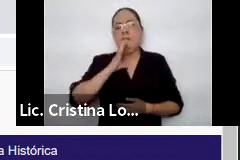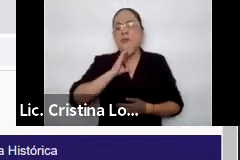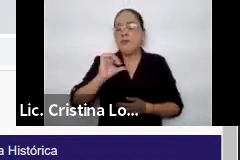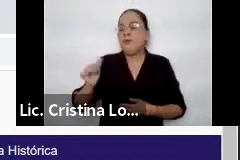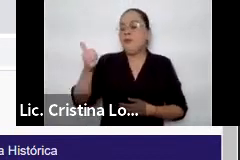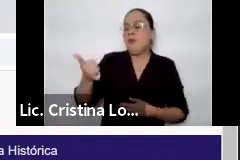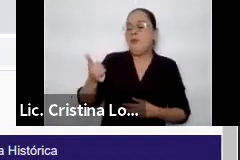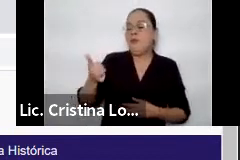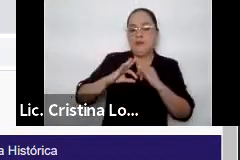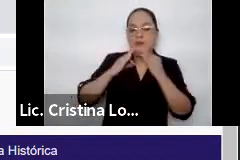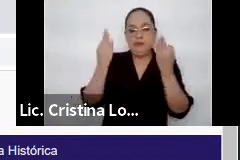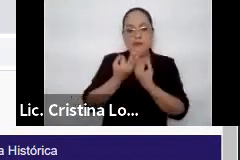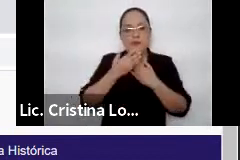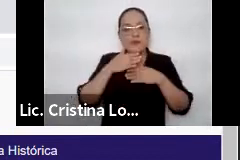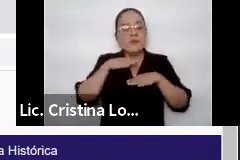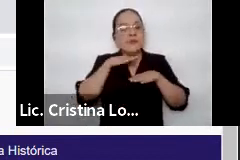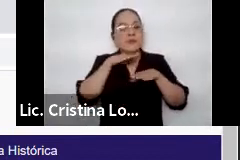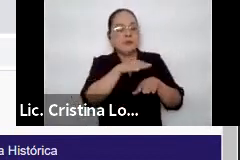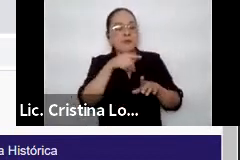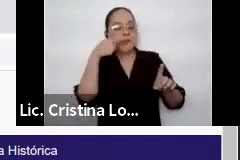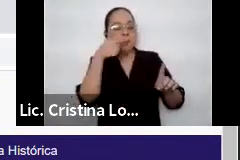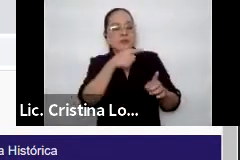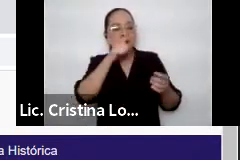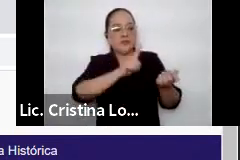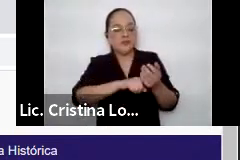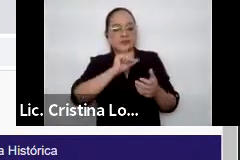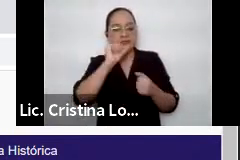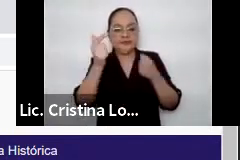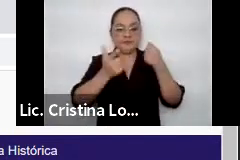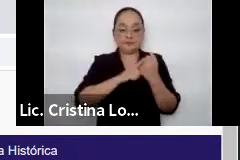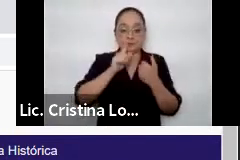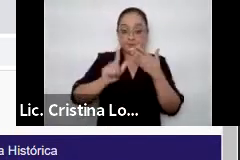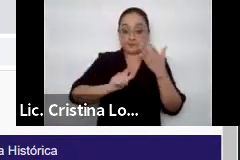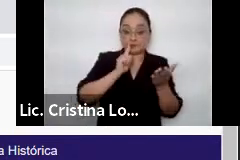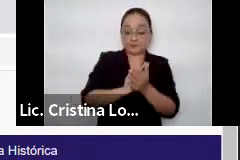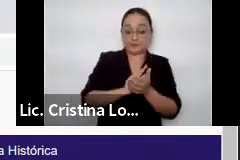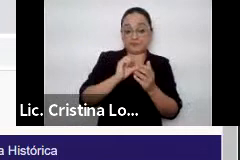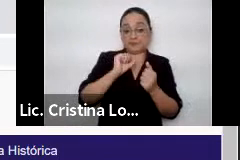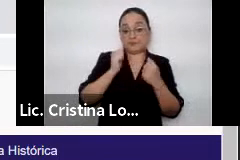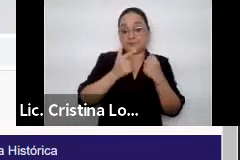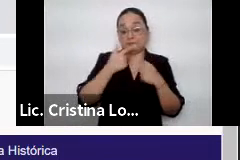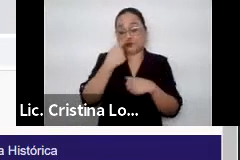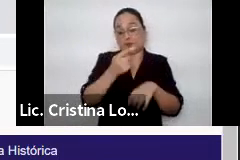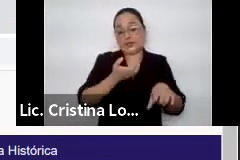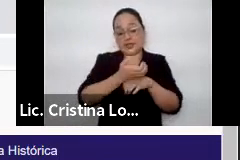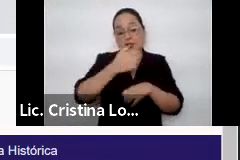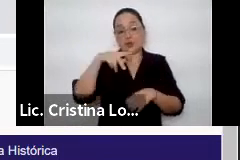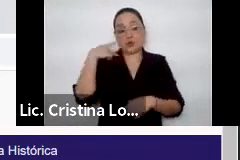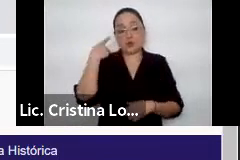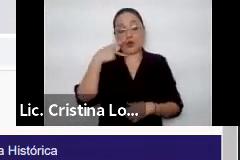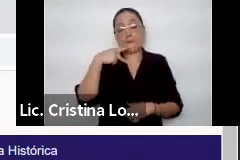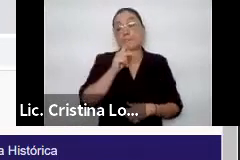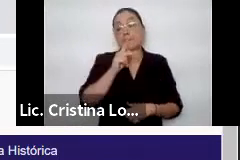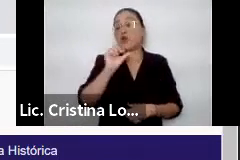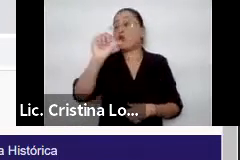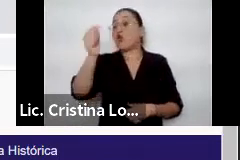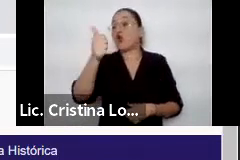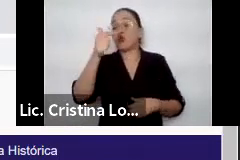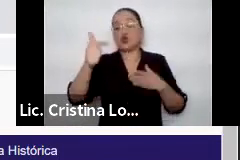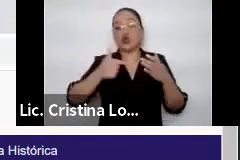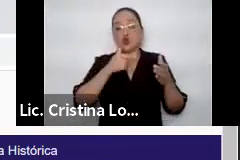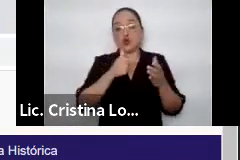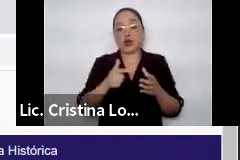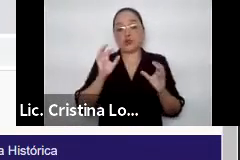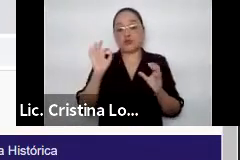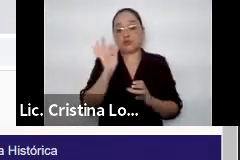criterio sobre una normatividad del Estado de Puebla permitido por el Pleno o las salas de la